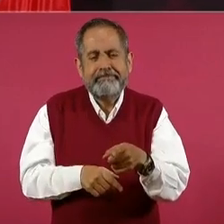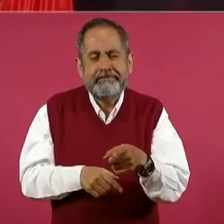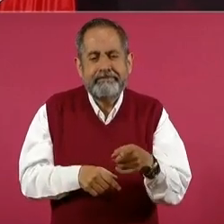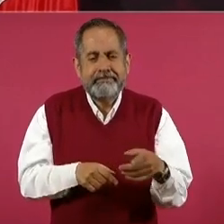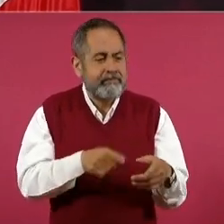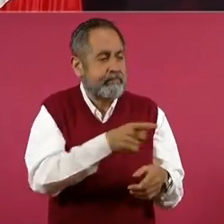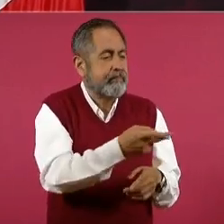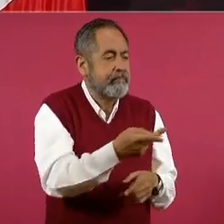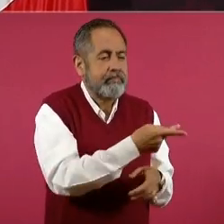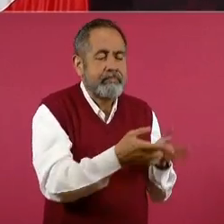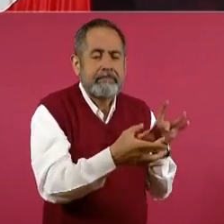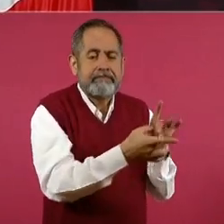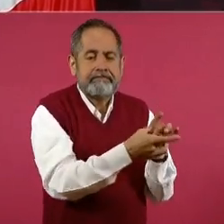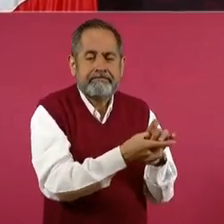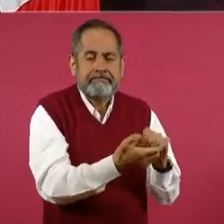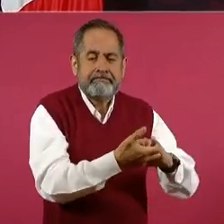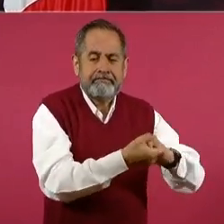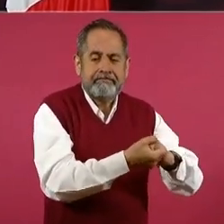esta alianza,